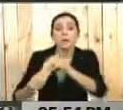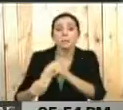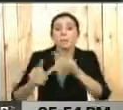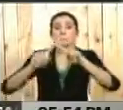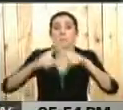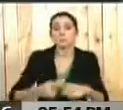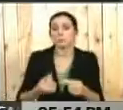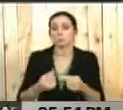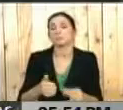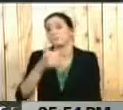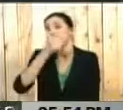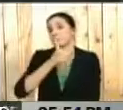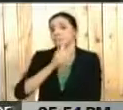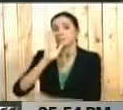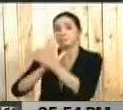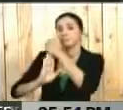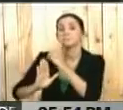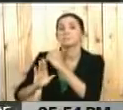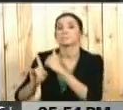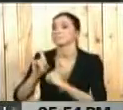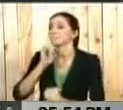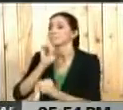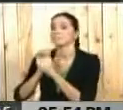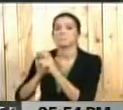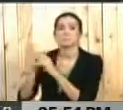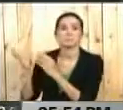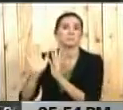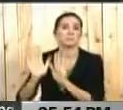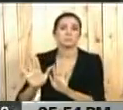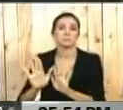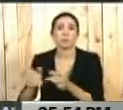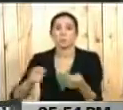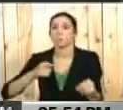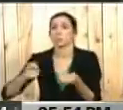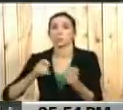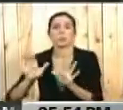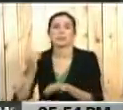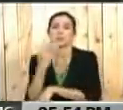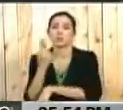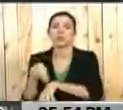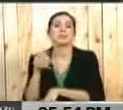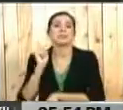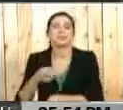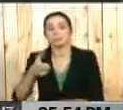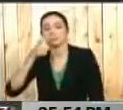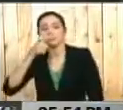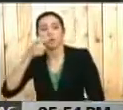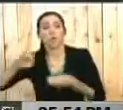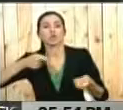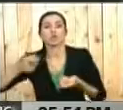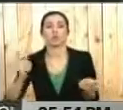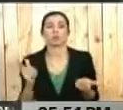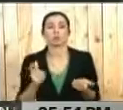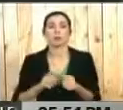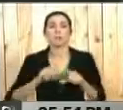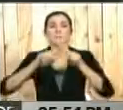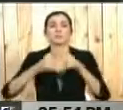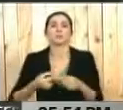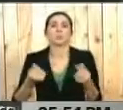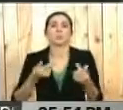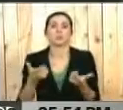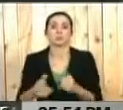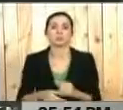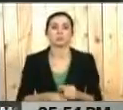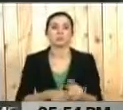y sométase a los mecanismos de control de la Asamblea Nacional. Al final,